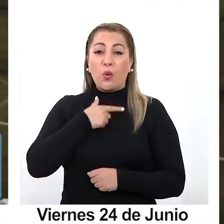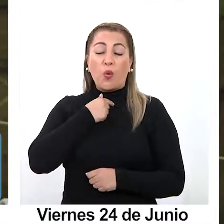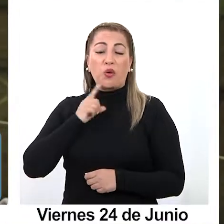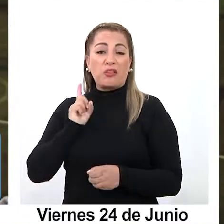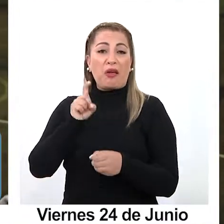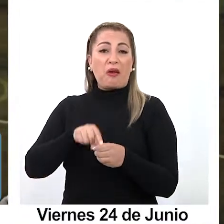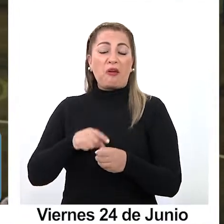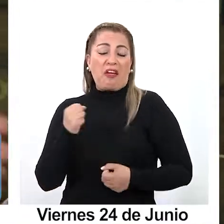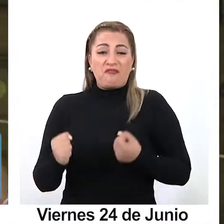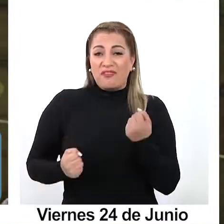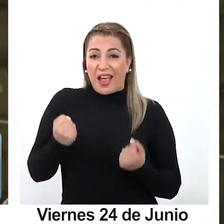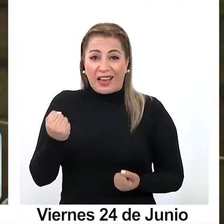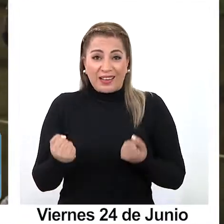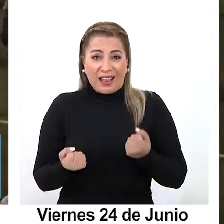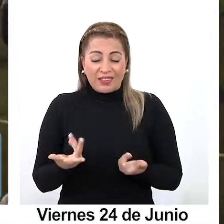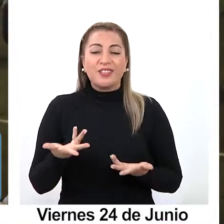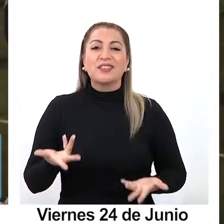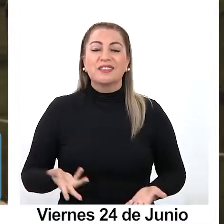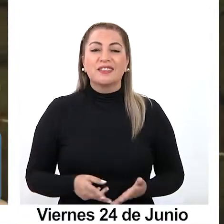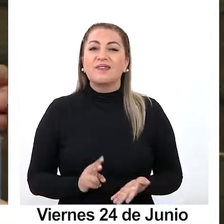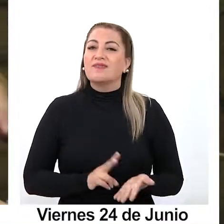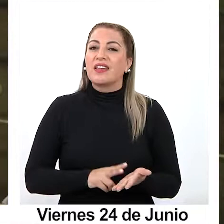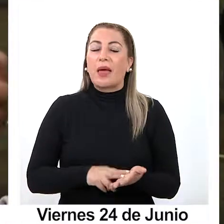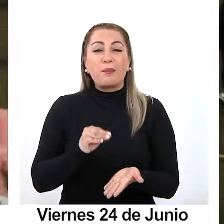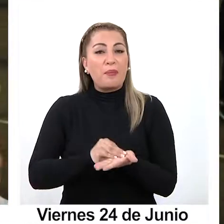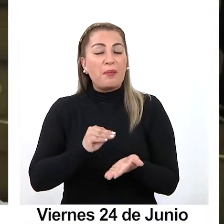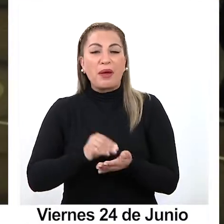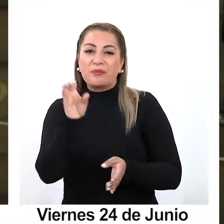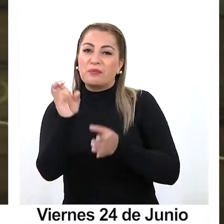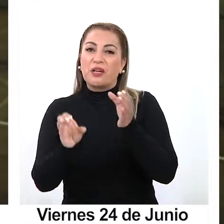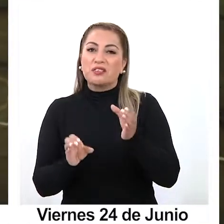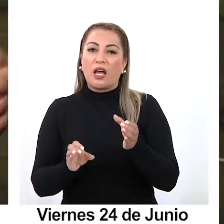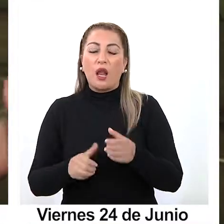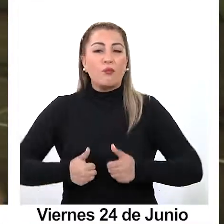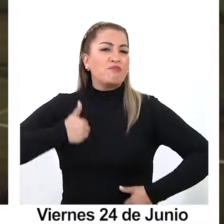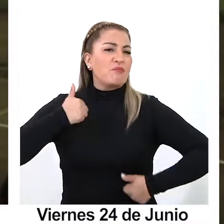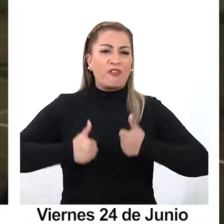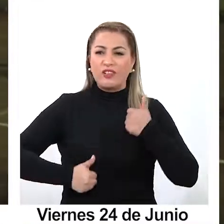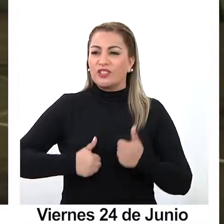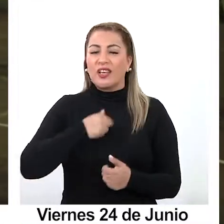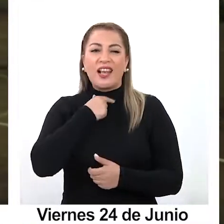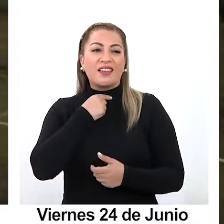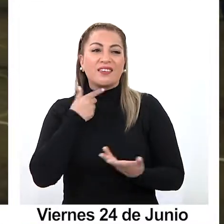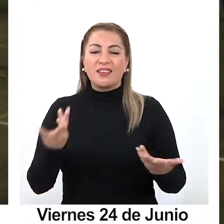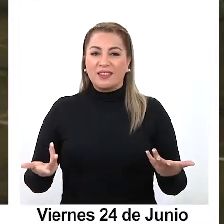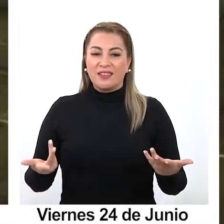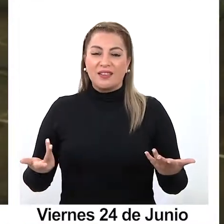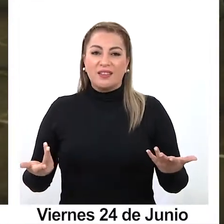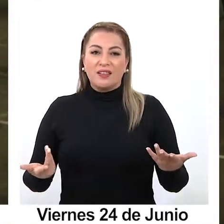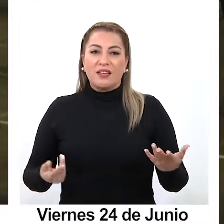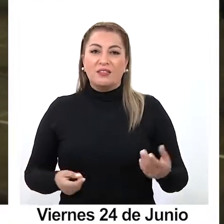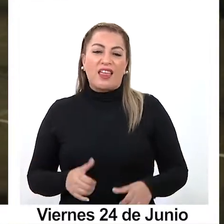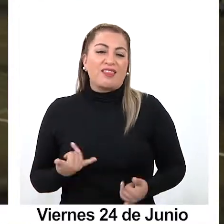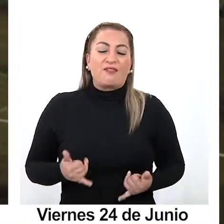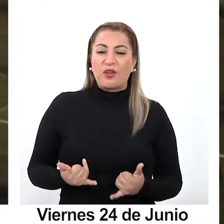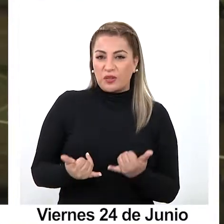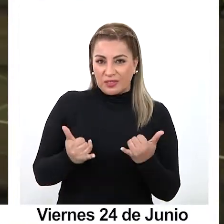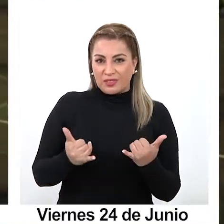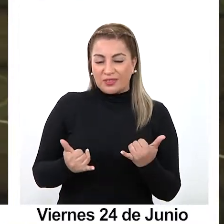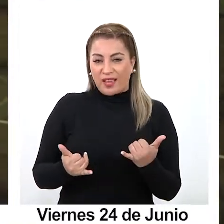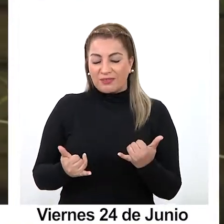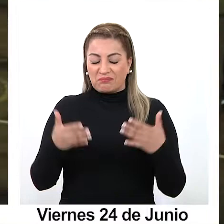final todos terminan bailando y obviamente la mayoría son profesionales que buscan una forma de, bueno, obviamente pasarla